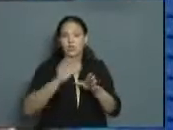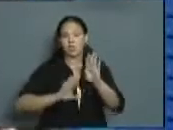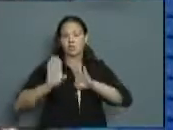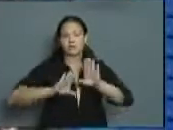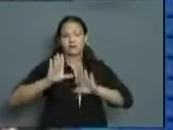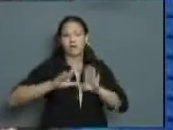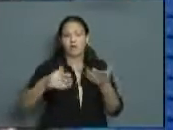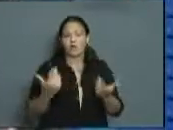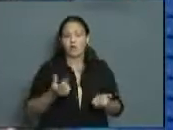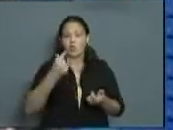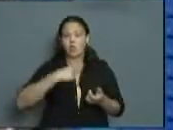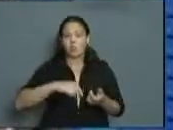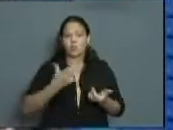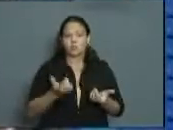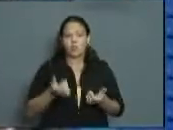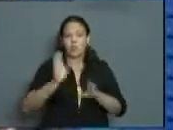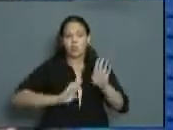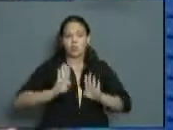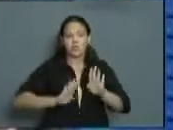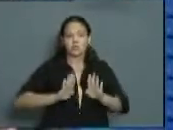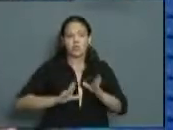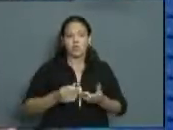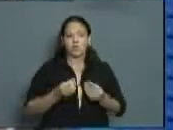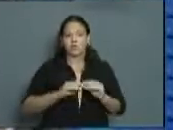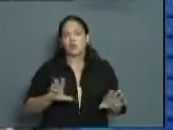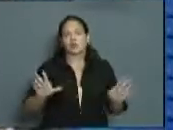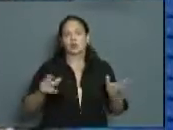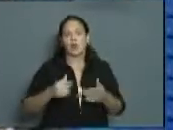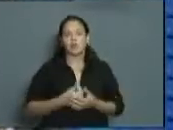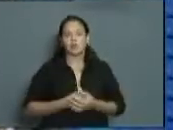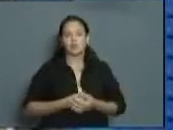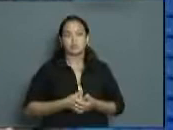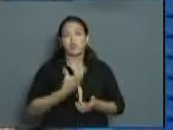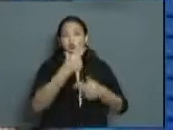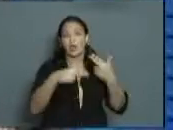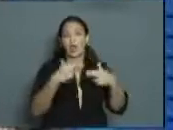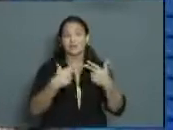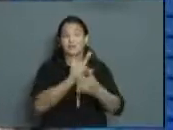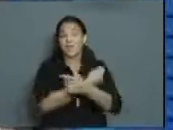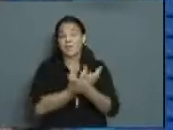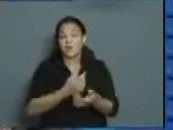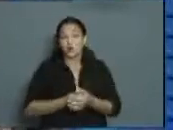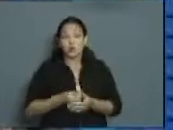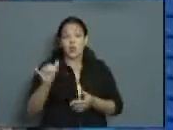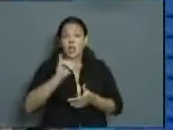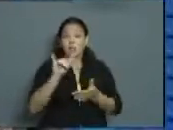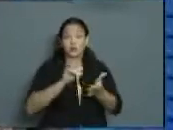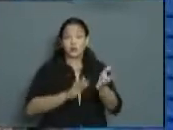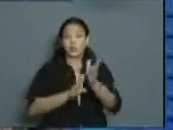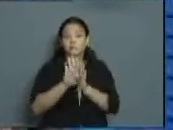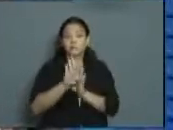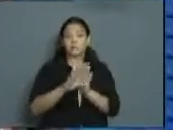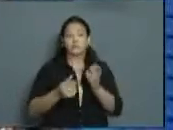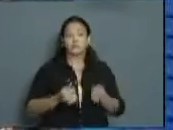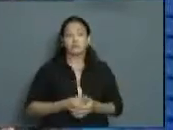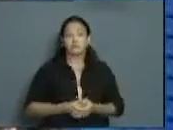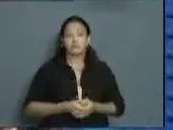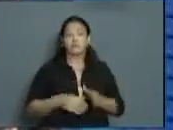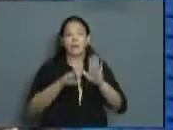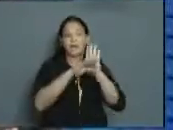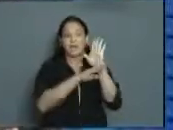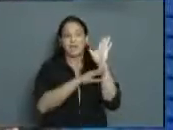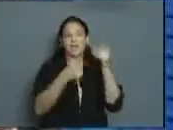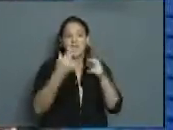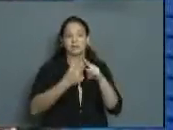tiene un periodo de tiempo que va a estar cubierto con los anticuerpos naturales. Y lo que hacen las vacunas, la que se decida según protocolo, va a ser aumentar ese título